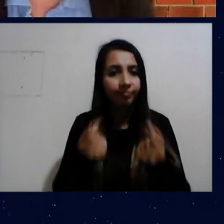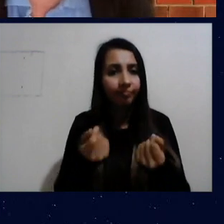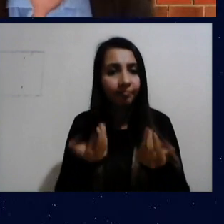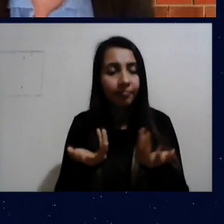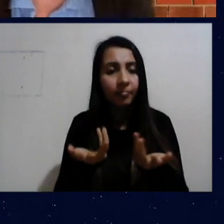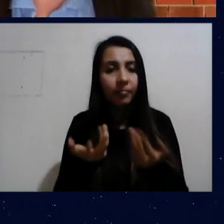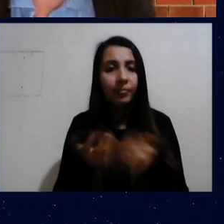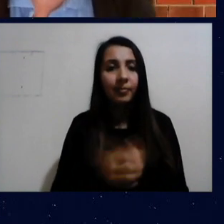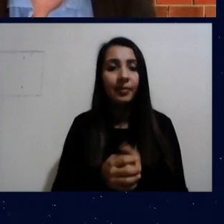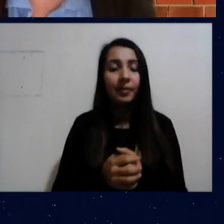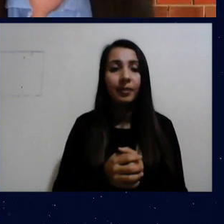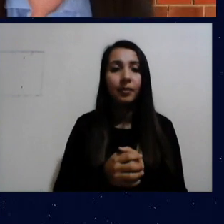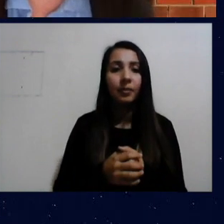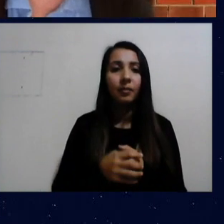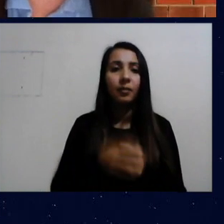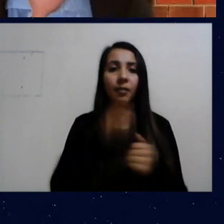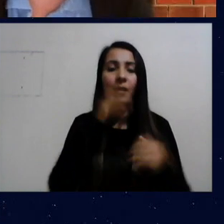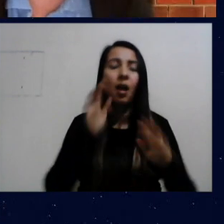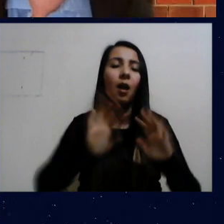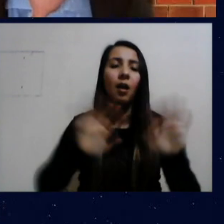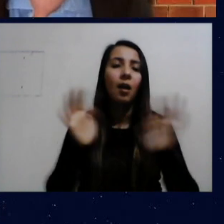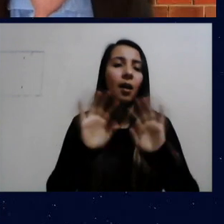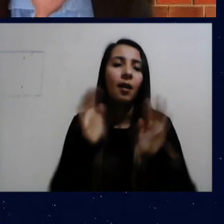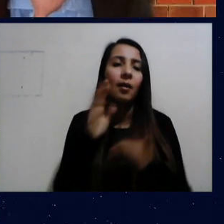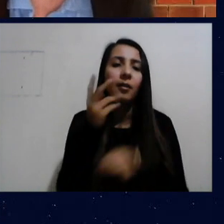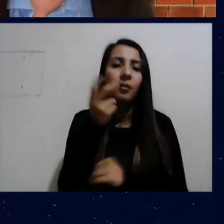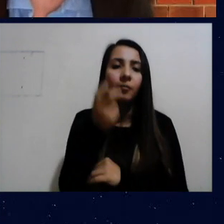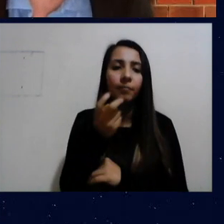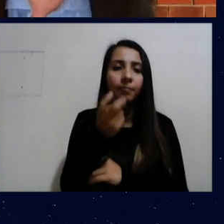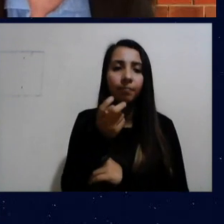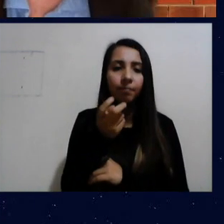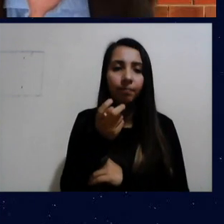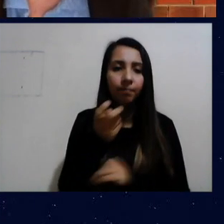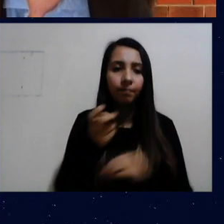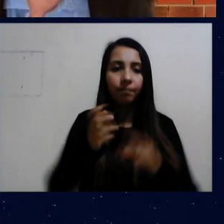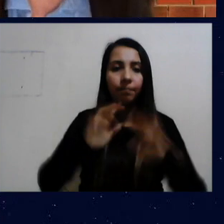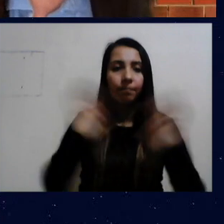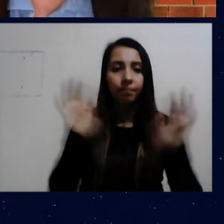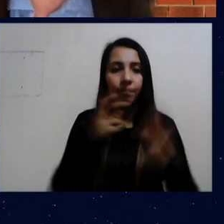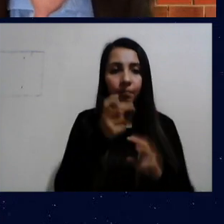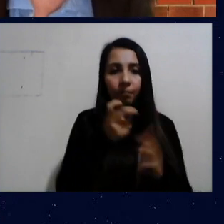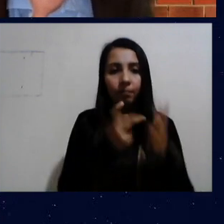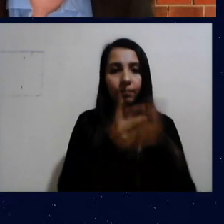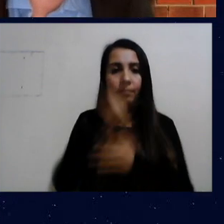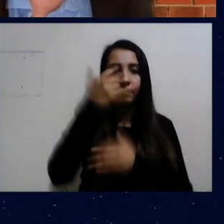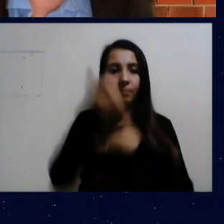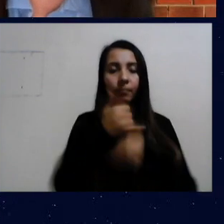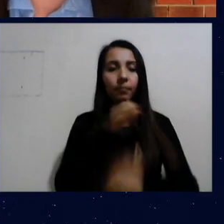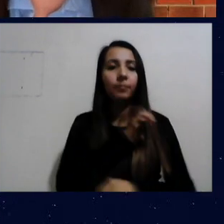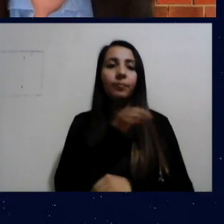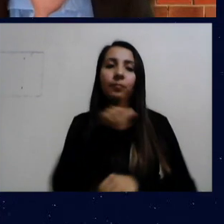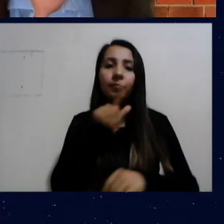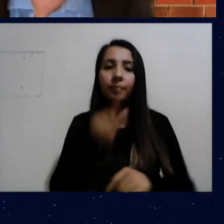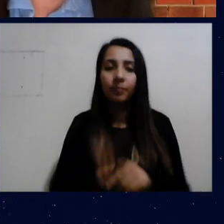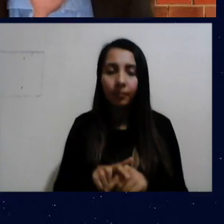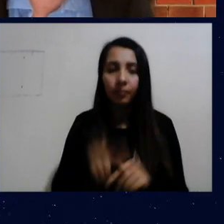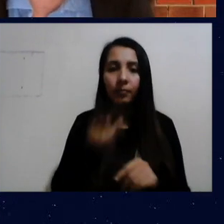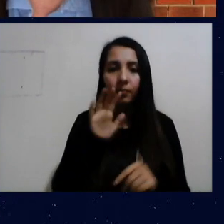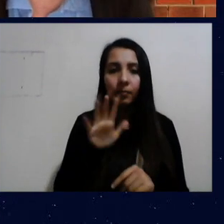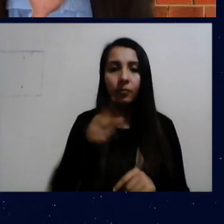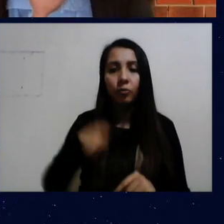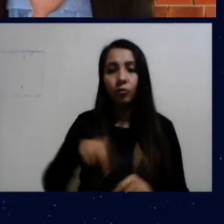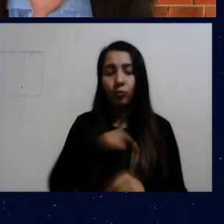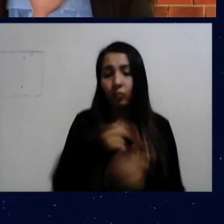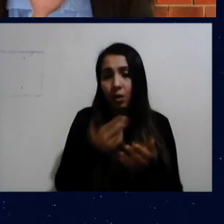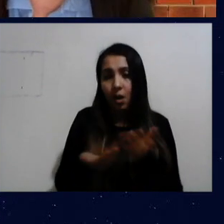No, estos son proyectos que están en marcha. Es decir, nosotros ahora mismo, la ciencia, supongo que